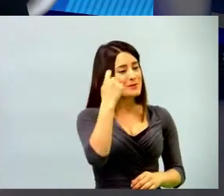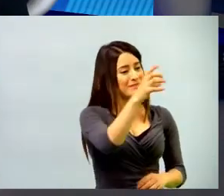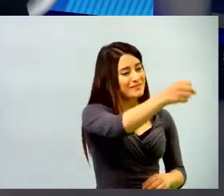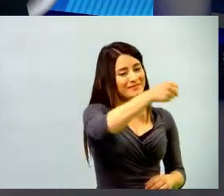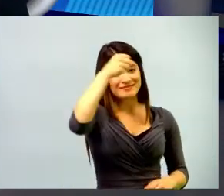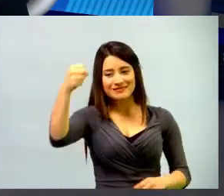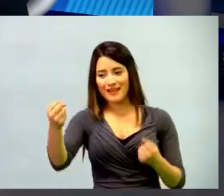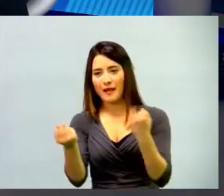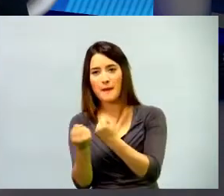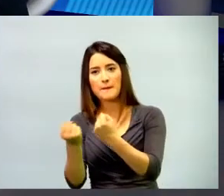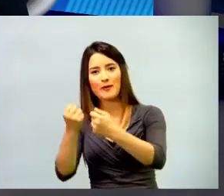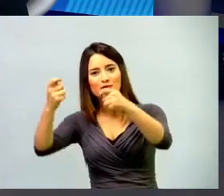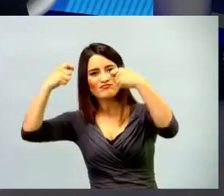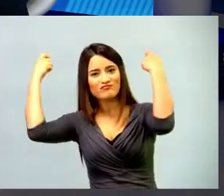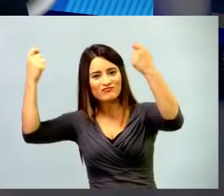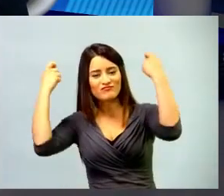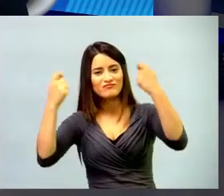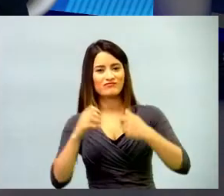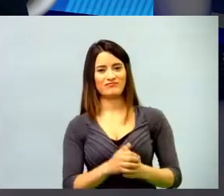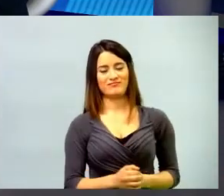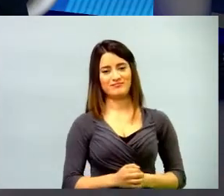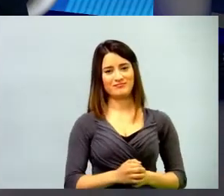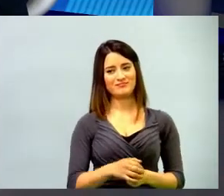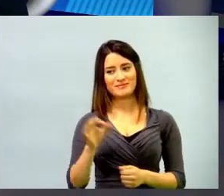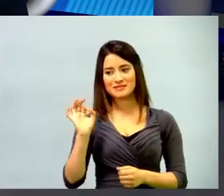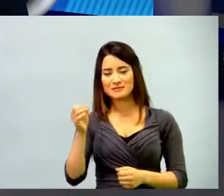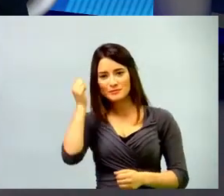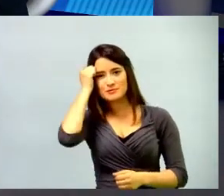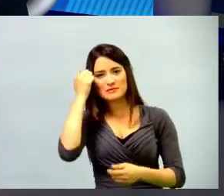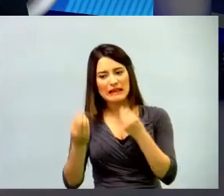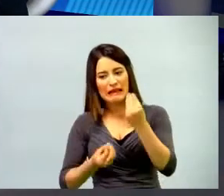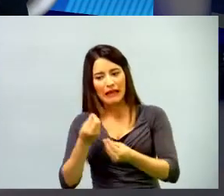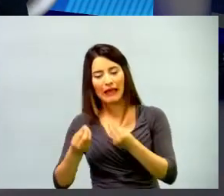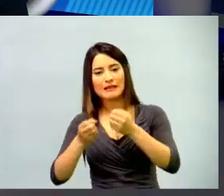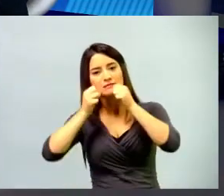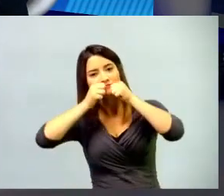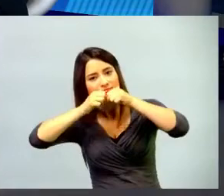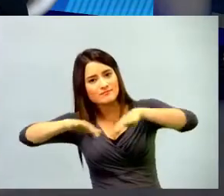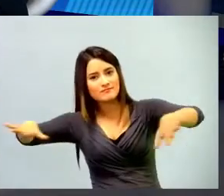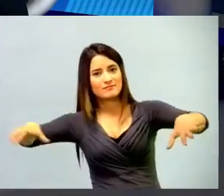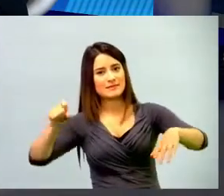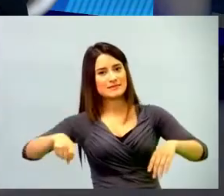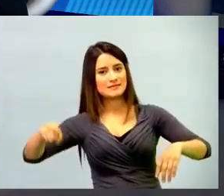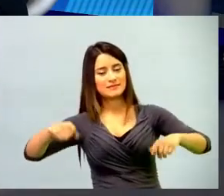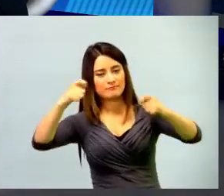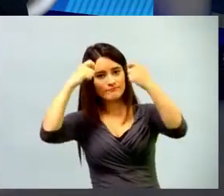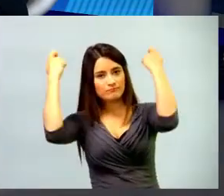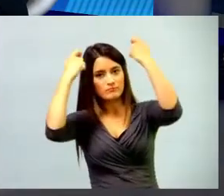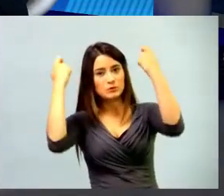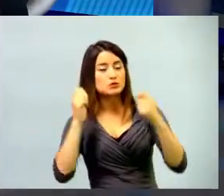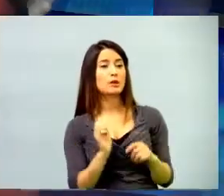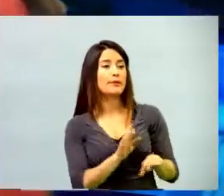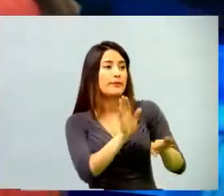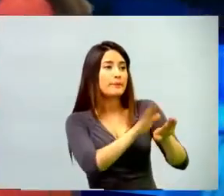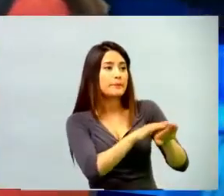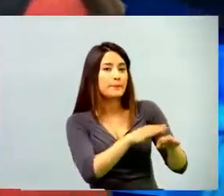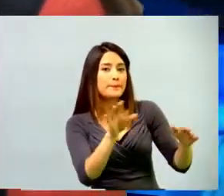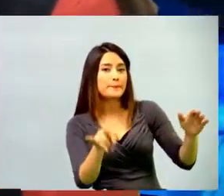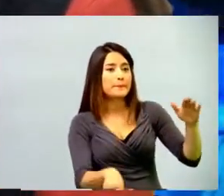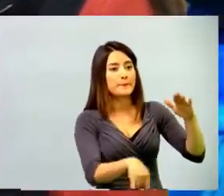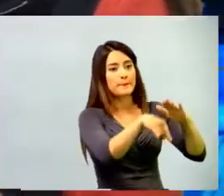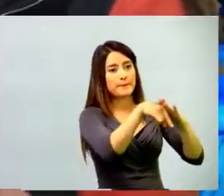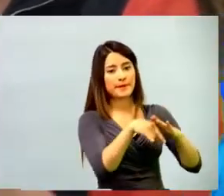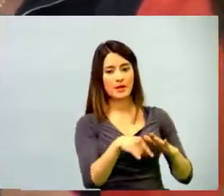a impulsar todo lo que usted hace, tiene que divulgarlo, tiene que promoverlo, no lo haga solamente con sus